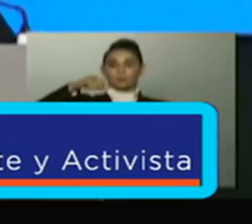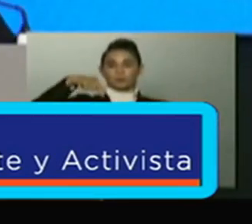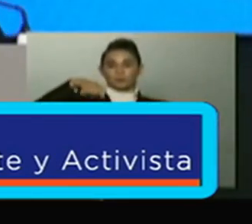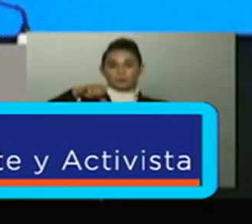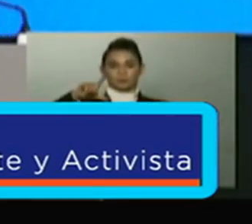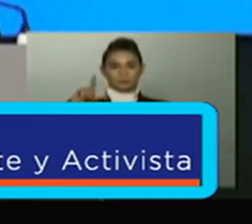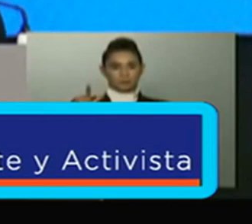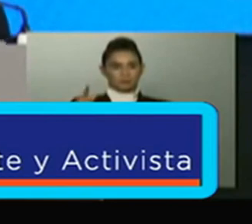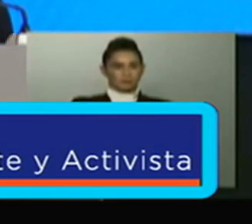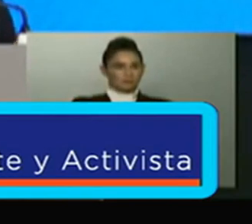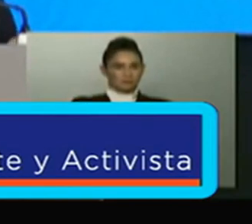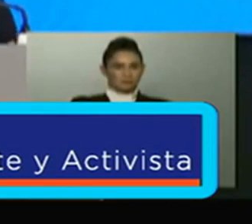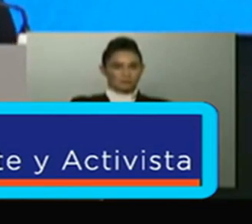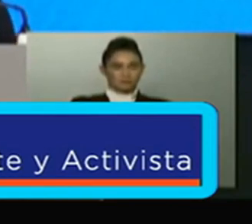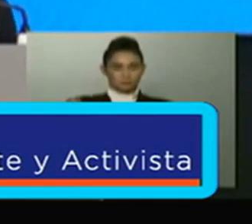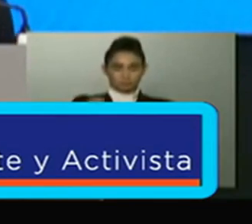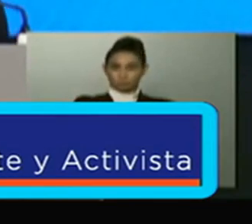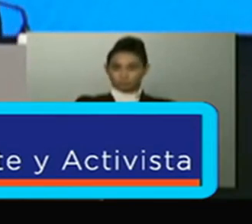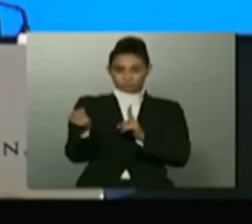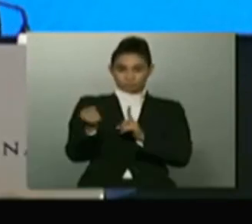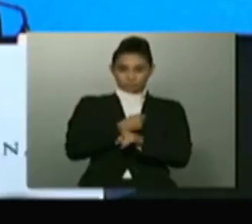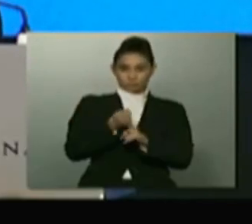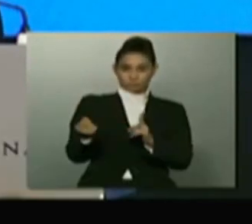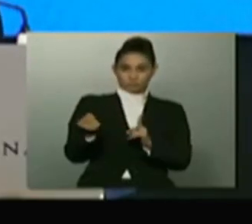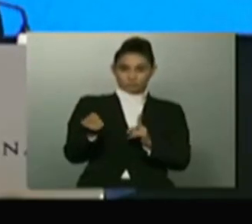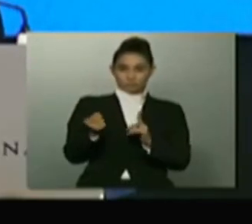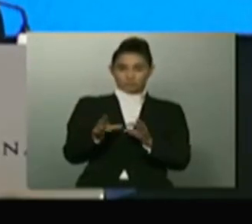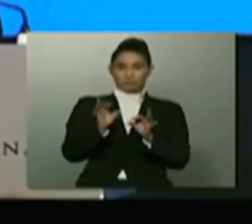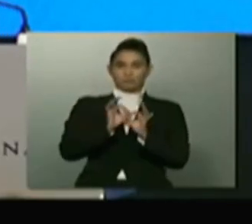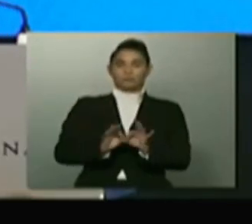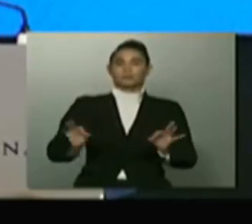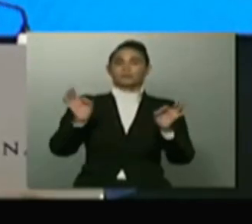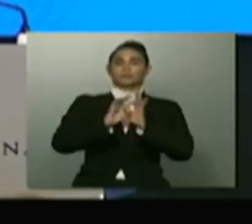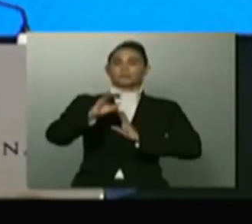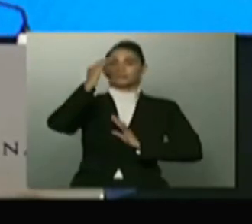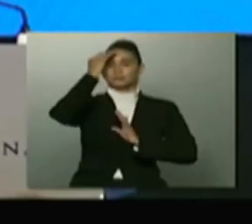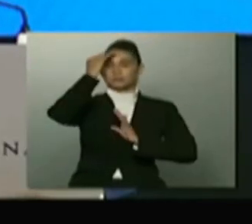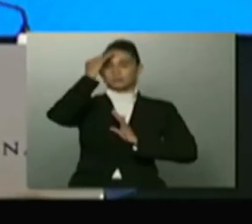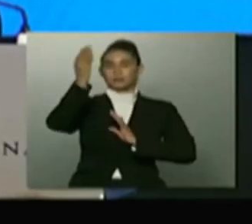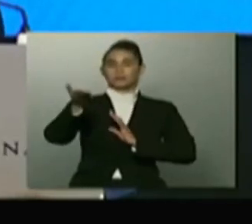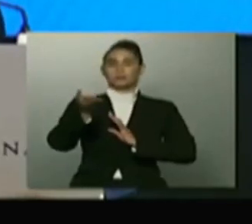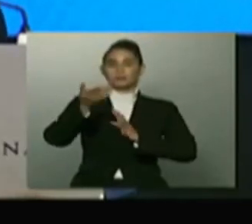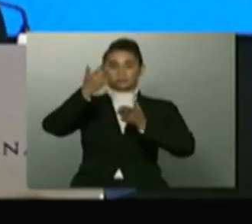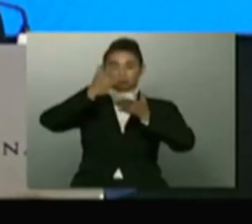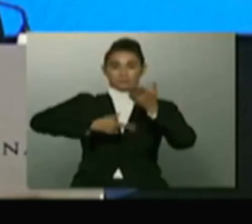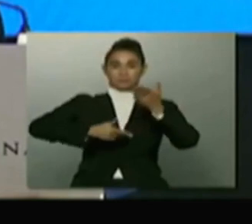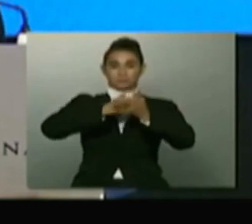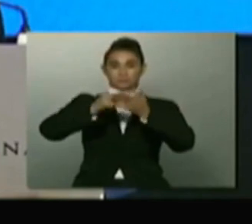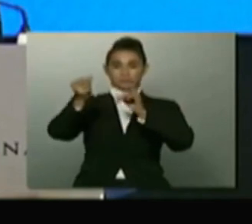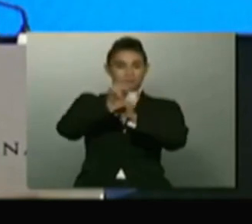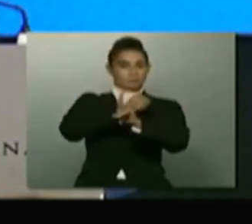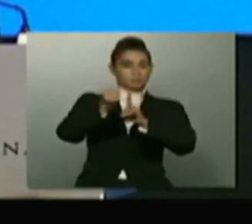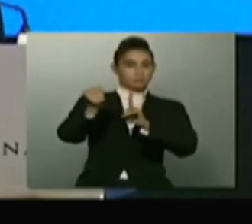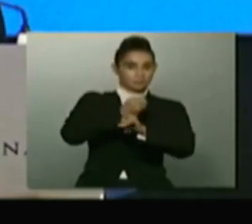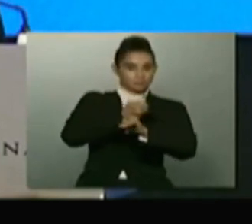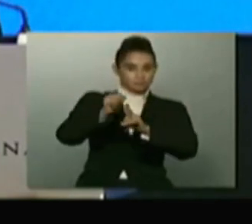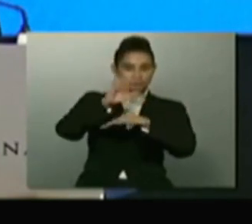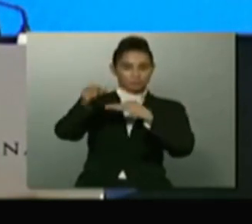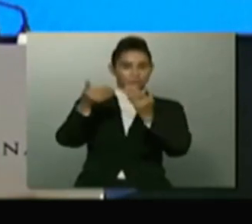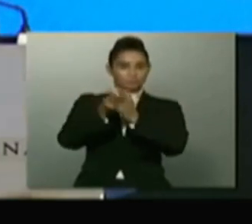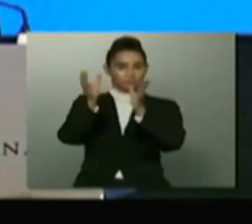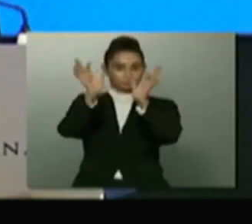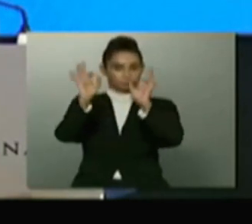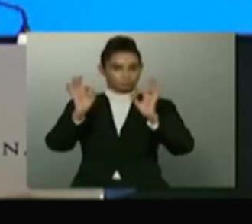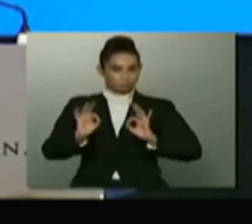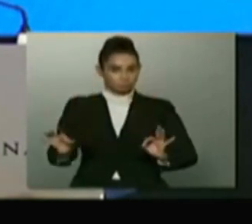muchas veces por cuestiones de violencia es importante también tener en cuenta la eliminación de violencia en todas sus formas